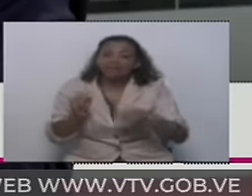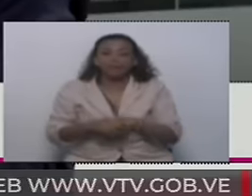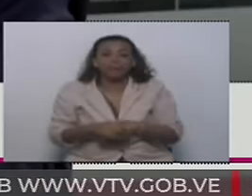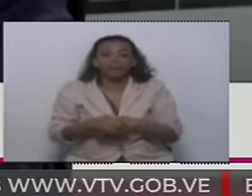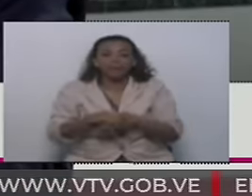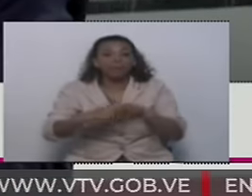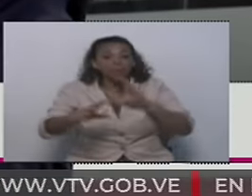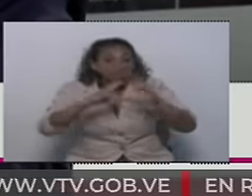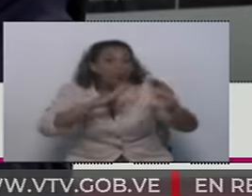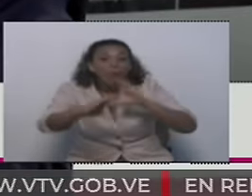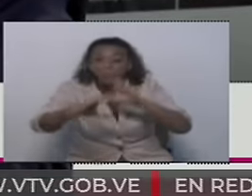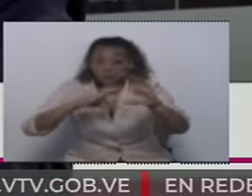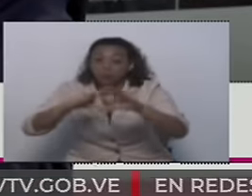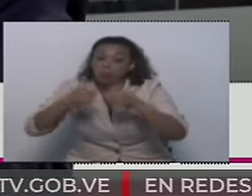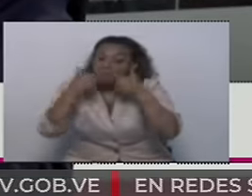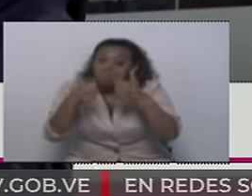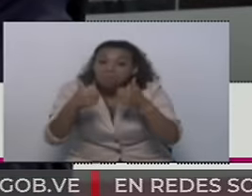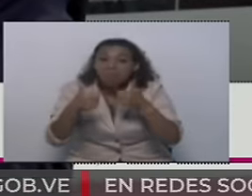de la conversación,